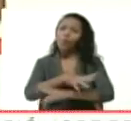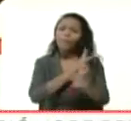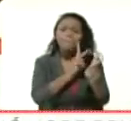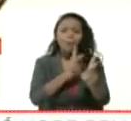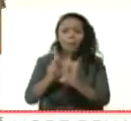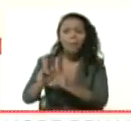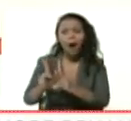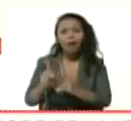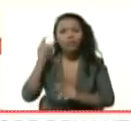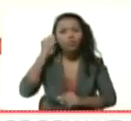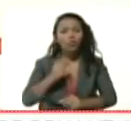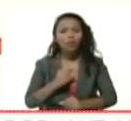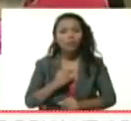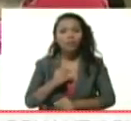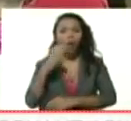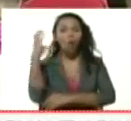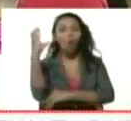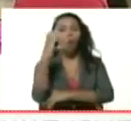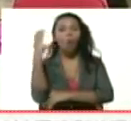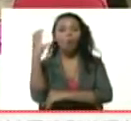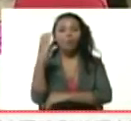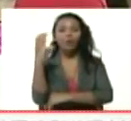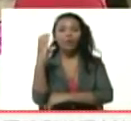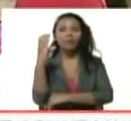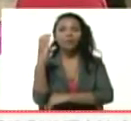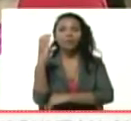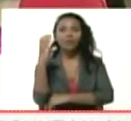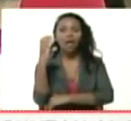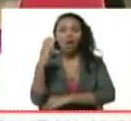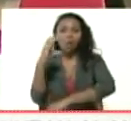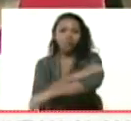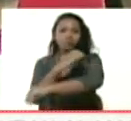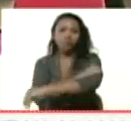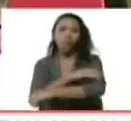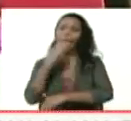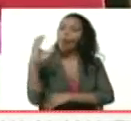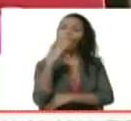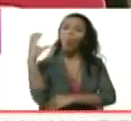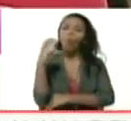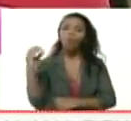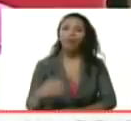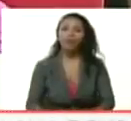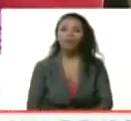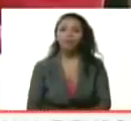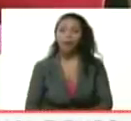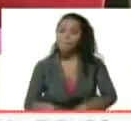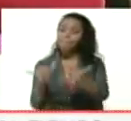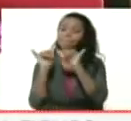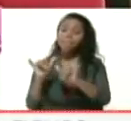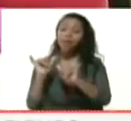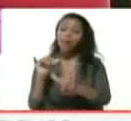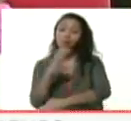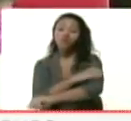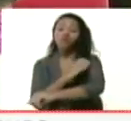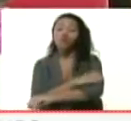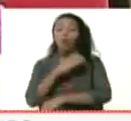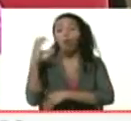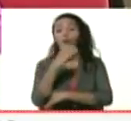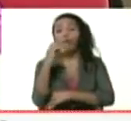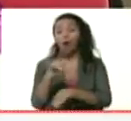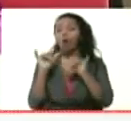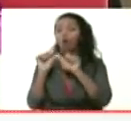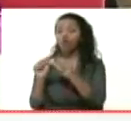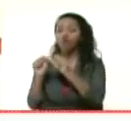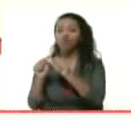de Sucre? En Colombia. ¿Quién? La oligarquía colombiana. La misma oligarquía colombiana que ha seguido